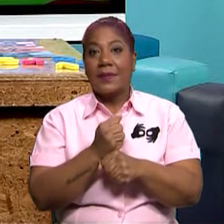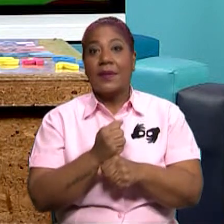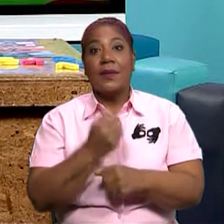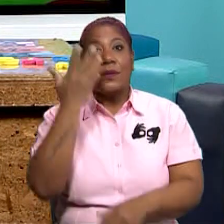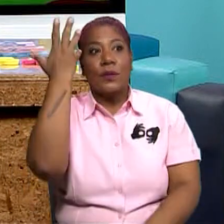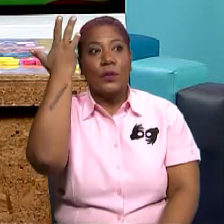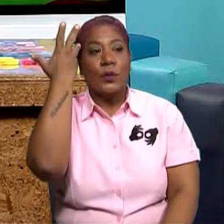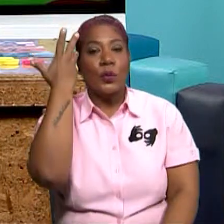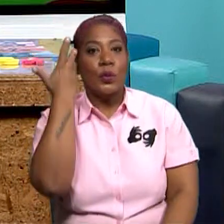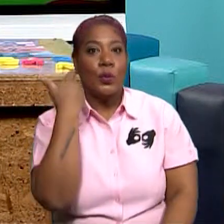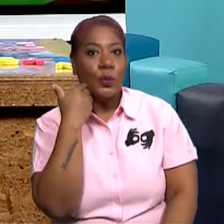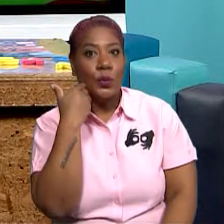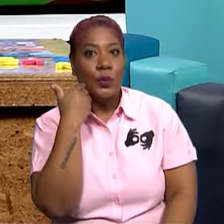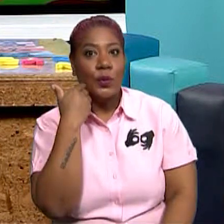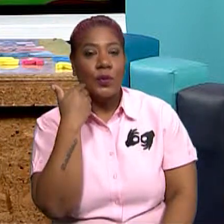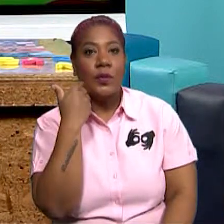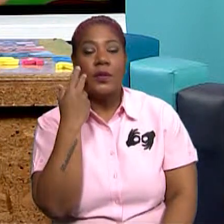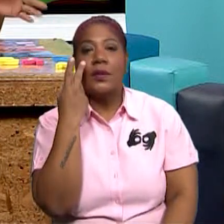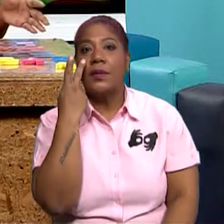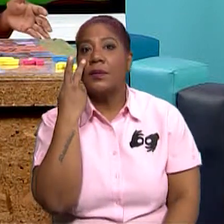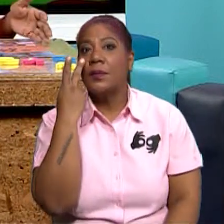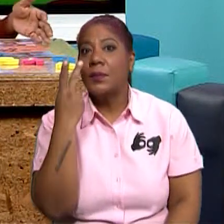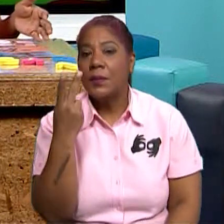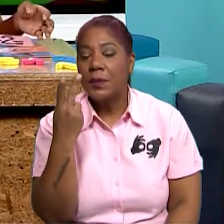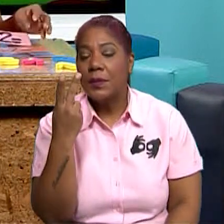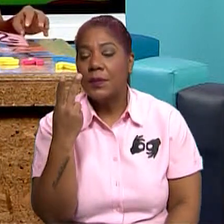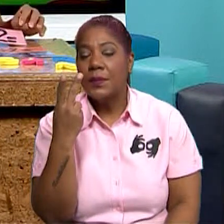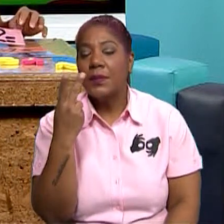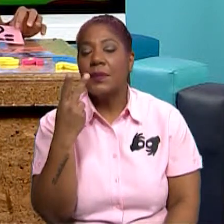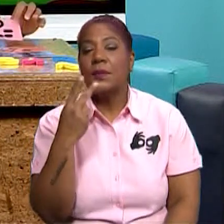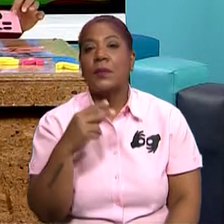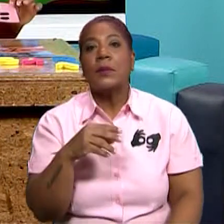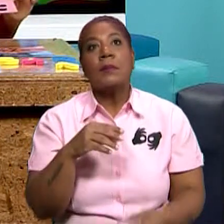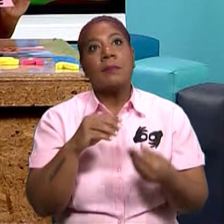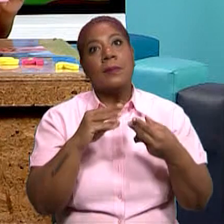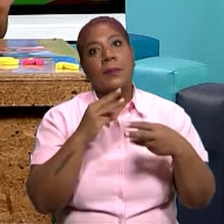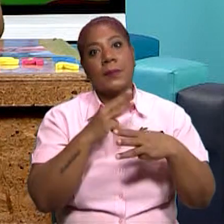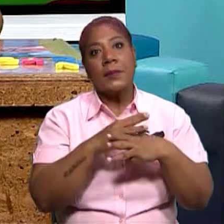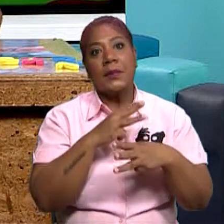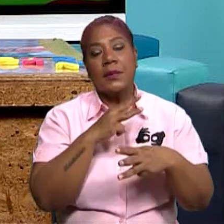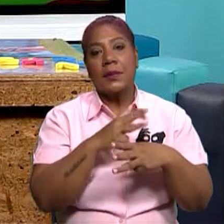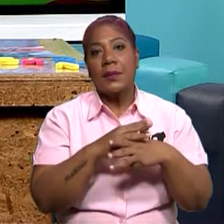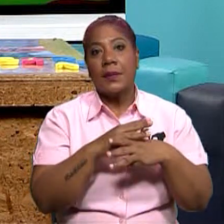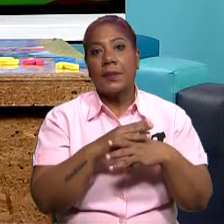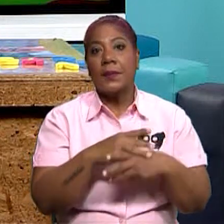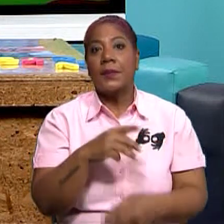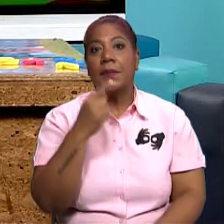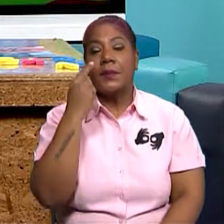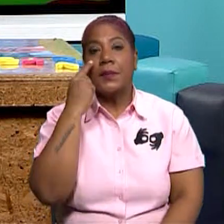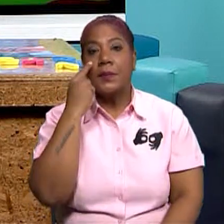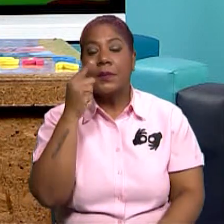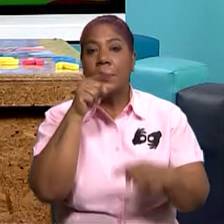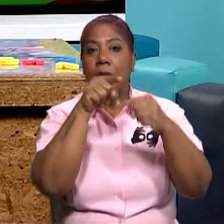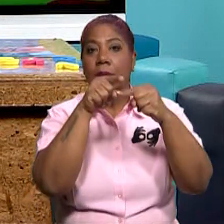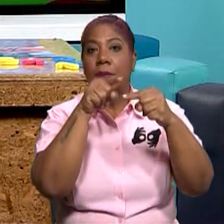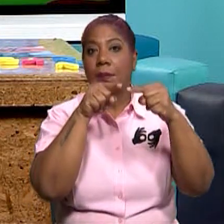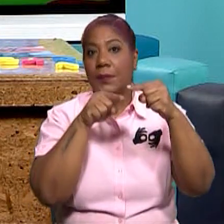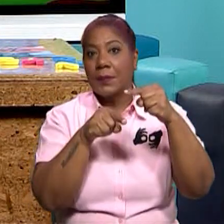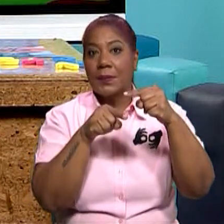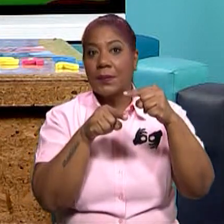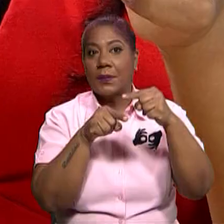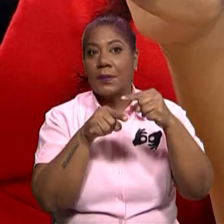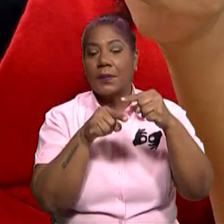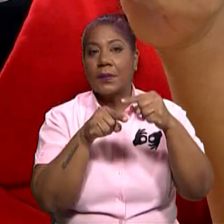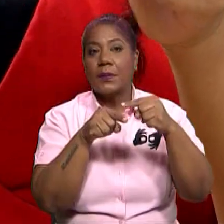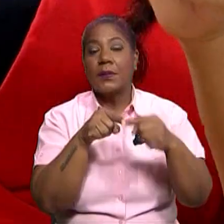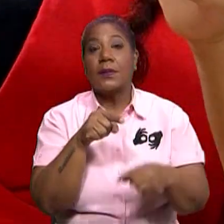los días, como, ¿verdad? Vemos las ecuaciones matemáticas, en este caso una operación de división.